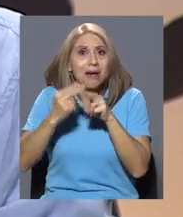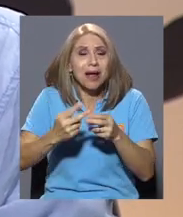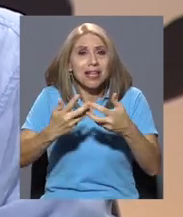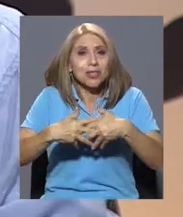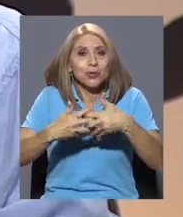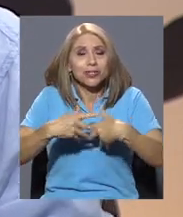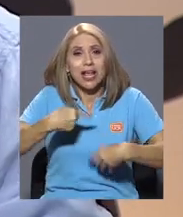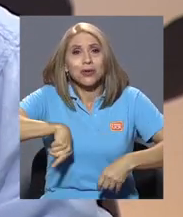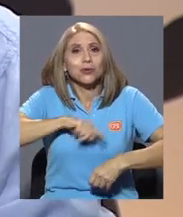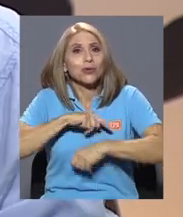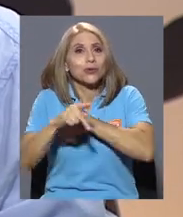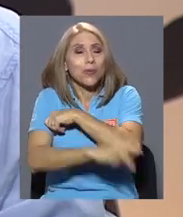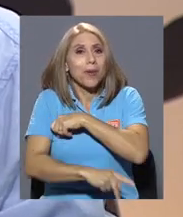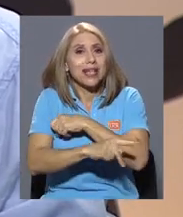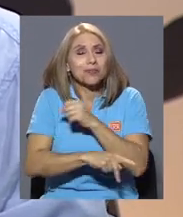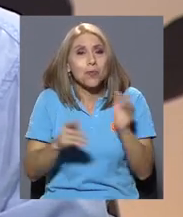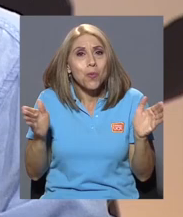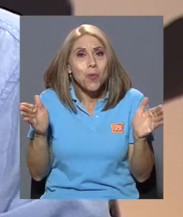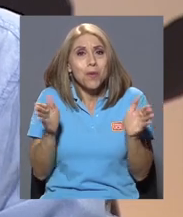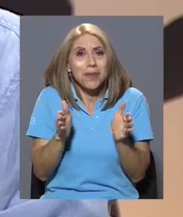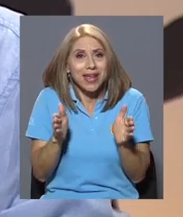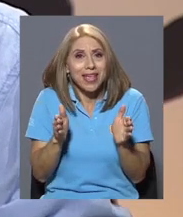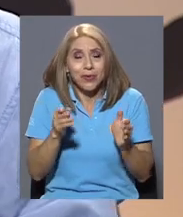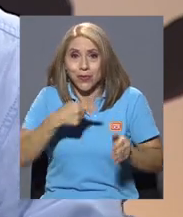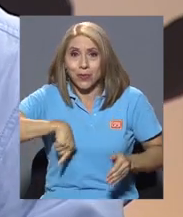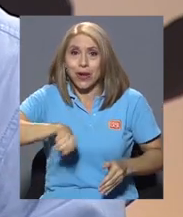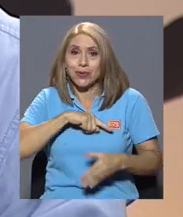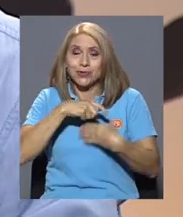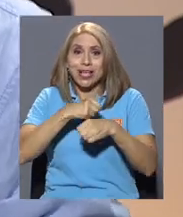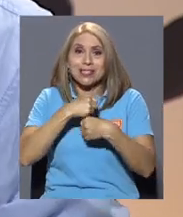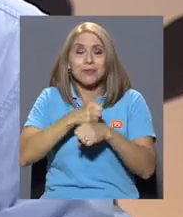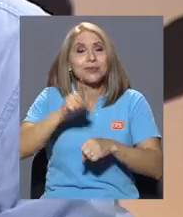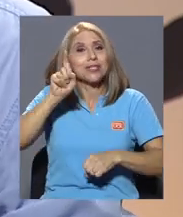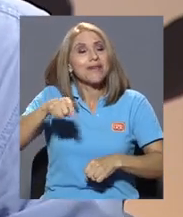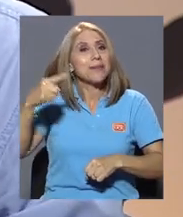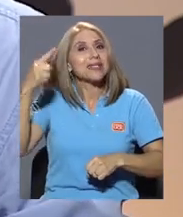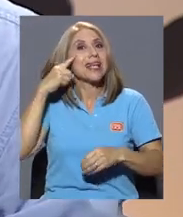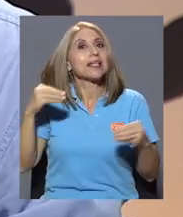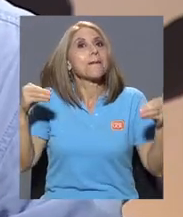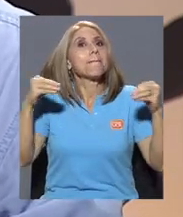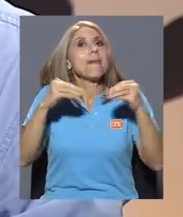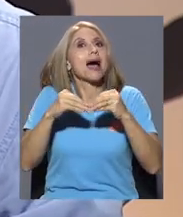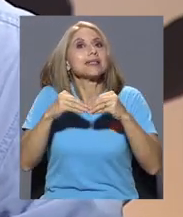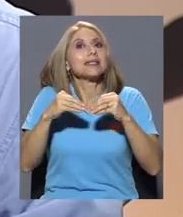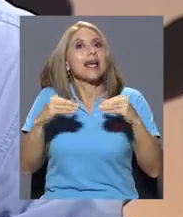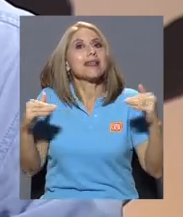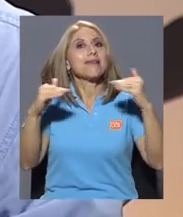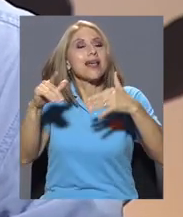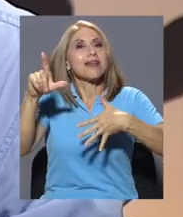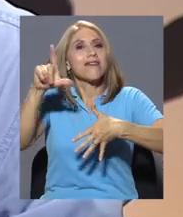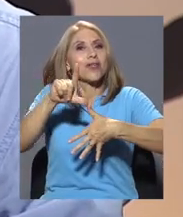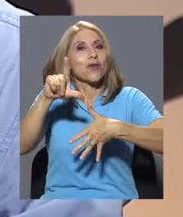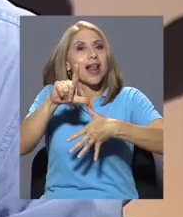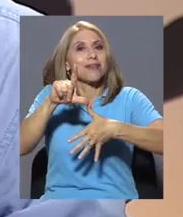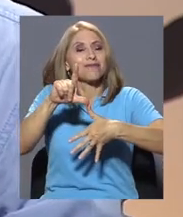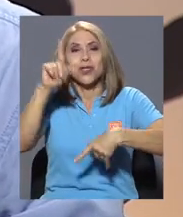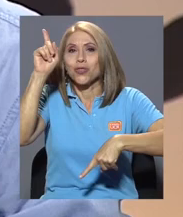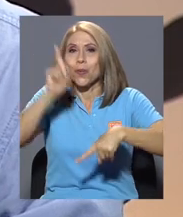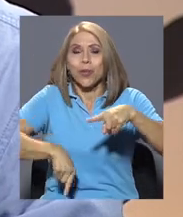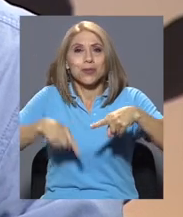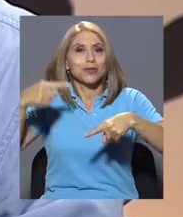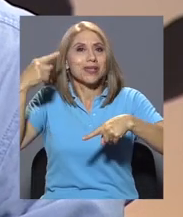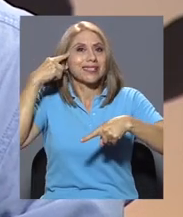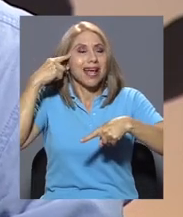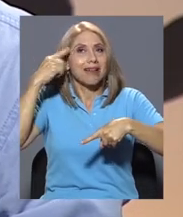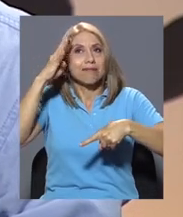pequeño el contenido que creamos tiene que pensarse más a nivel regional no podemos pensar en construir